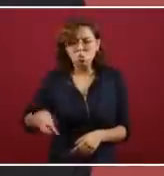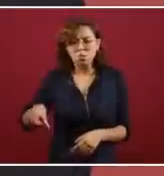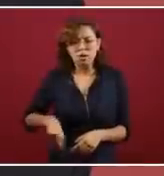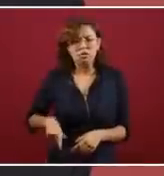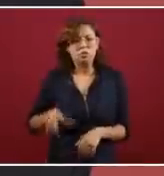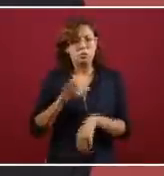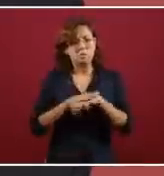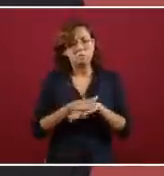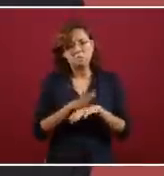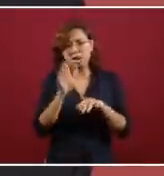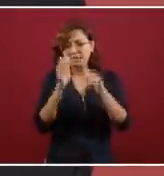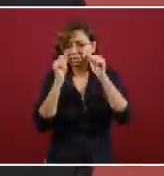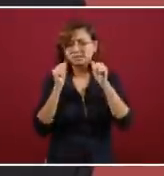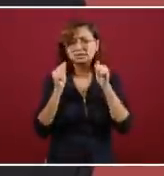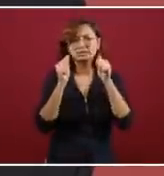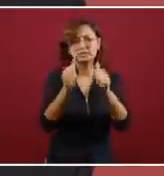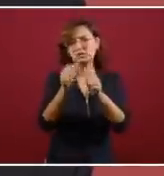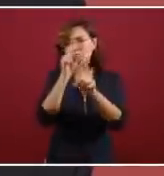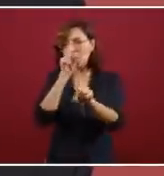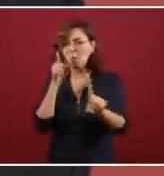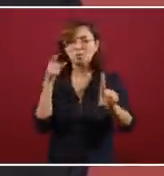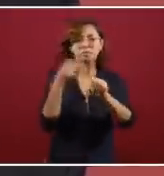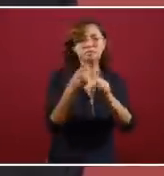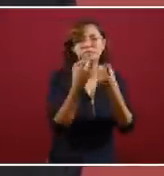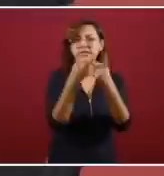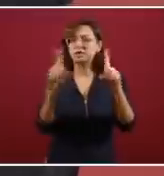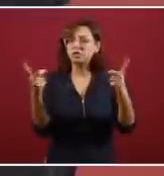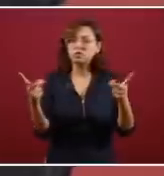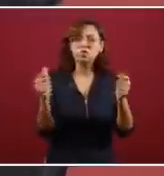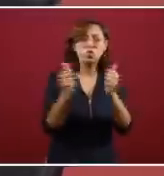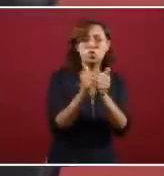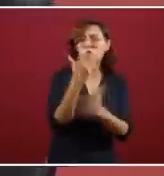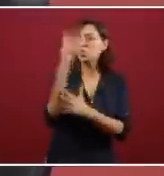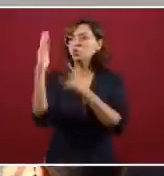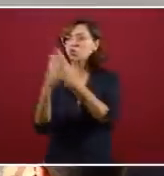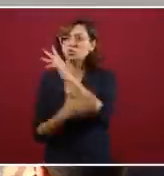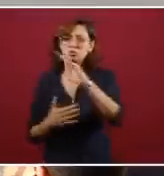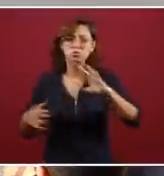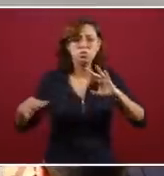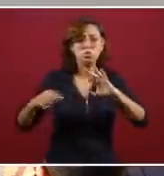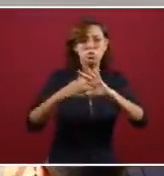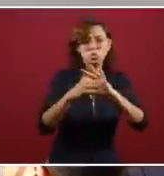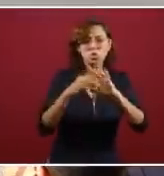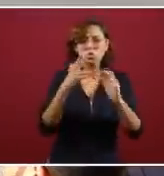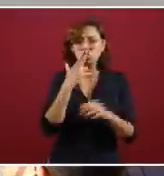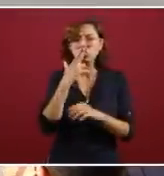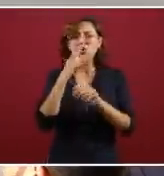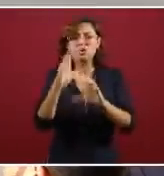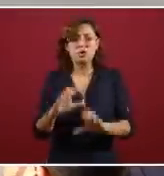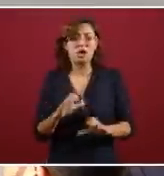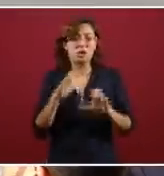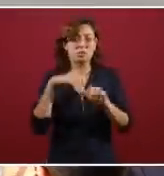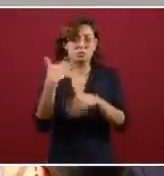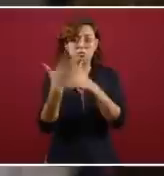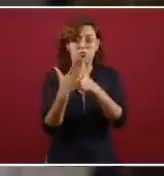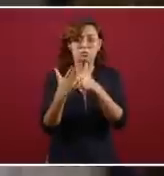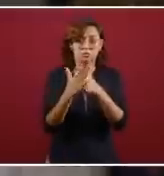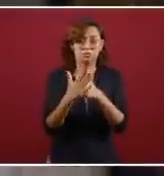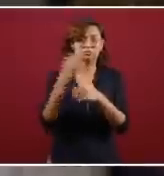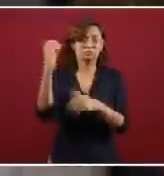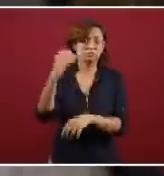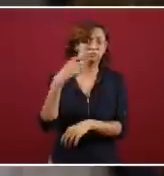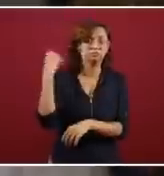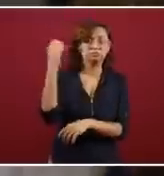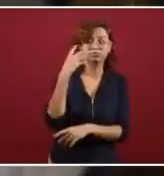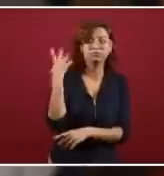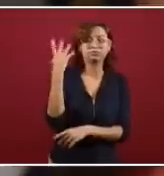en torno al cumplimiento de los Objetivos del Desarrollo Sostenible, sobre todo en este marco de la Cumbre de la Acción Climática,